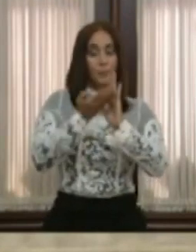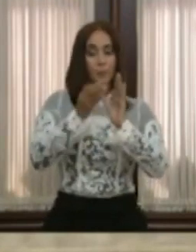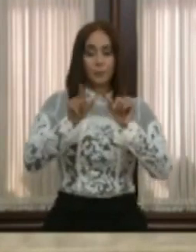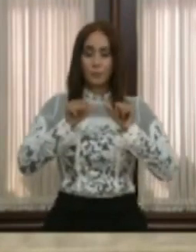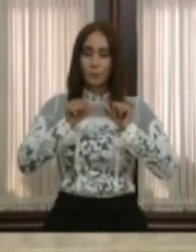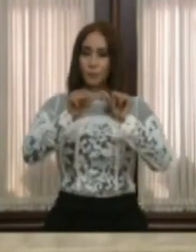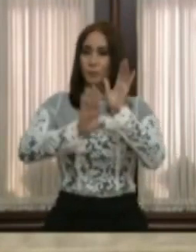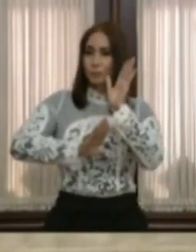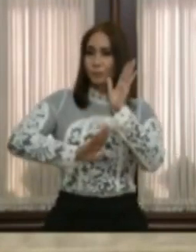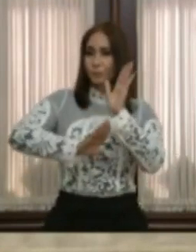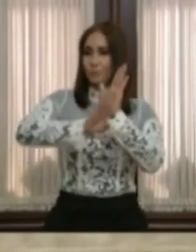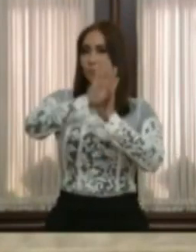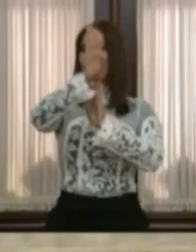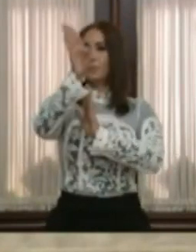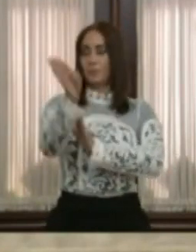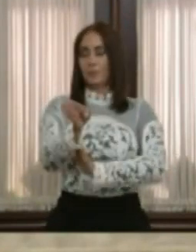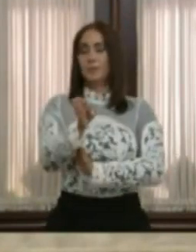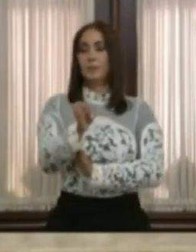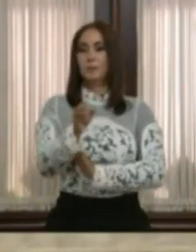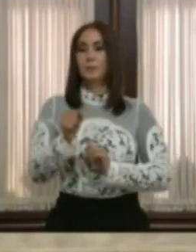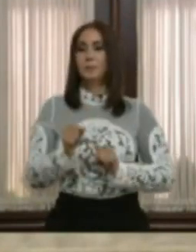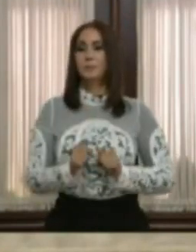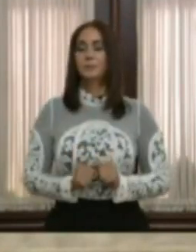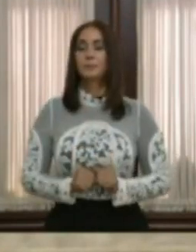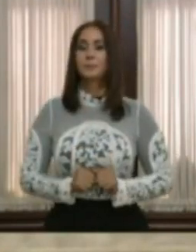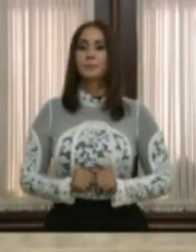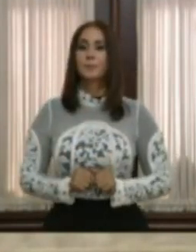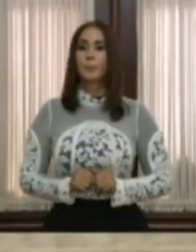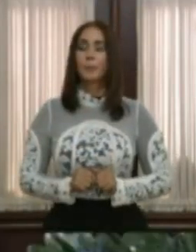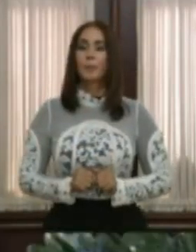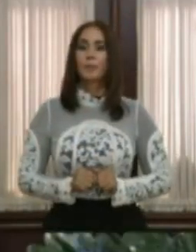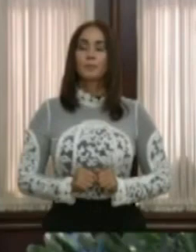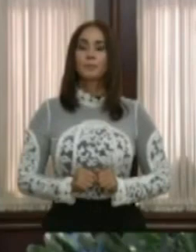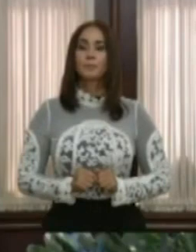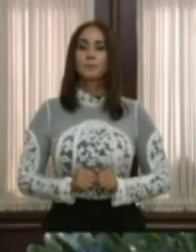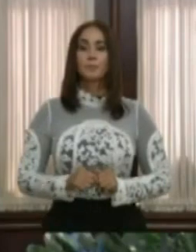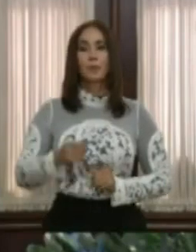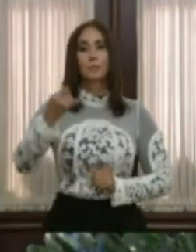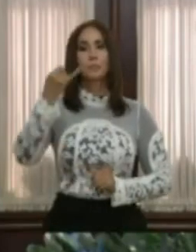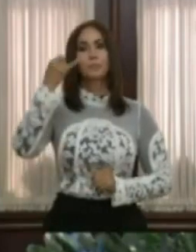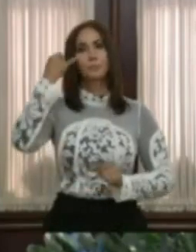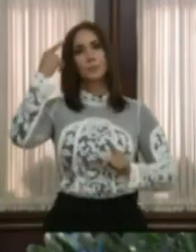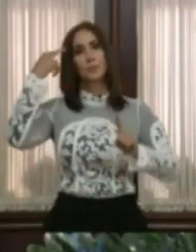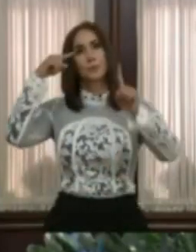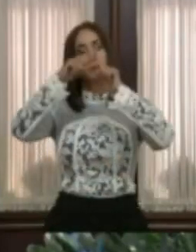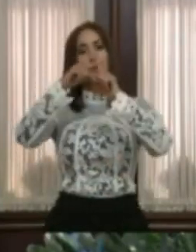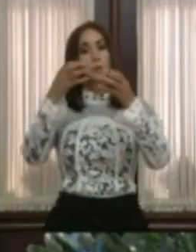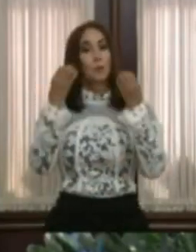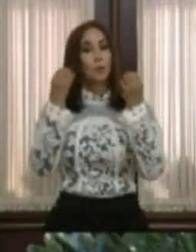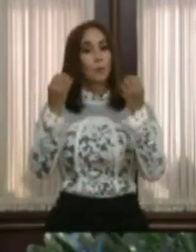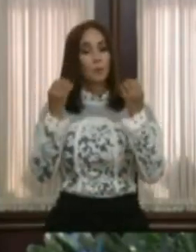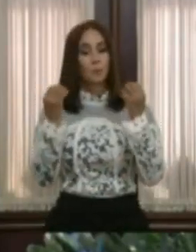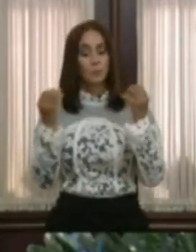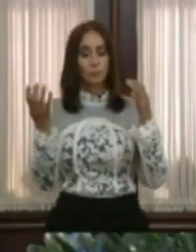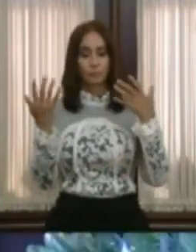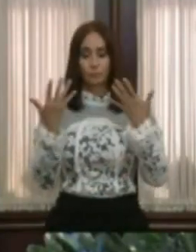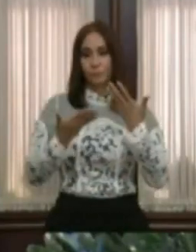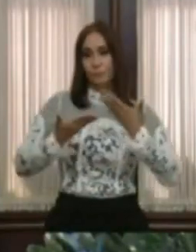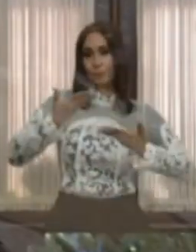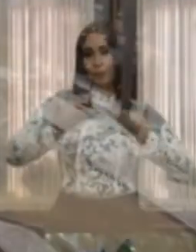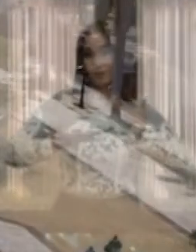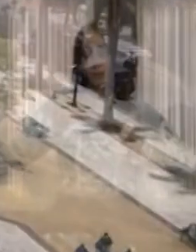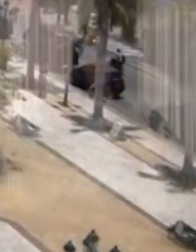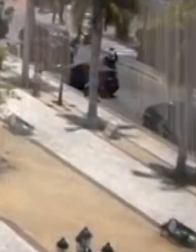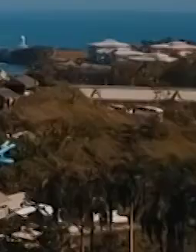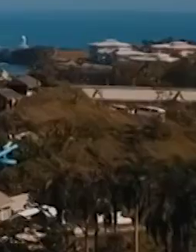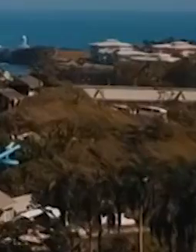desarrollando de forma sostenible. Este objetivo lo conseguiremos articular mediante una estrategia